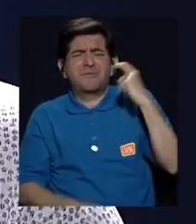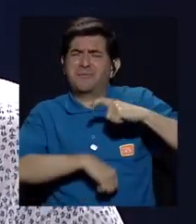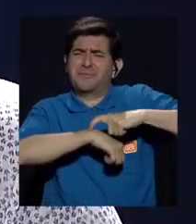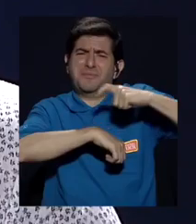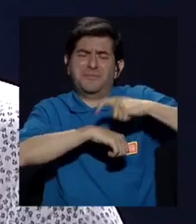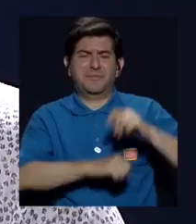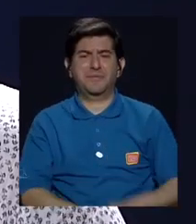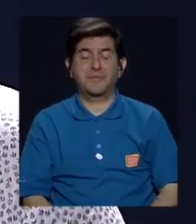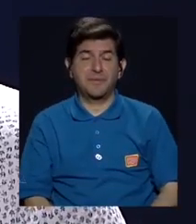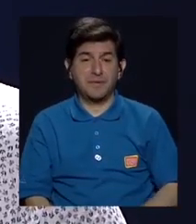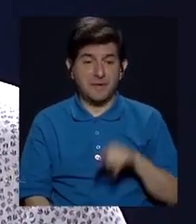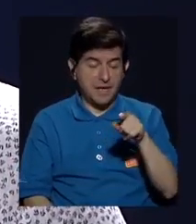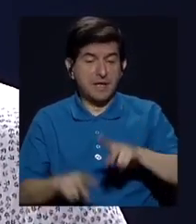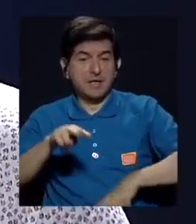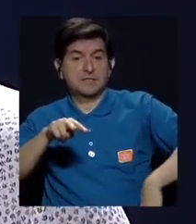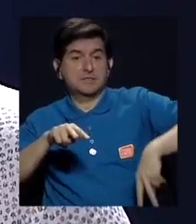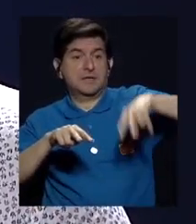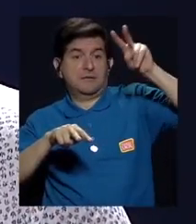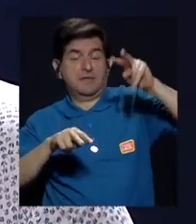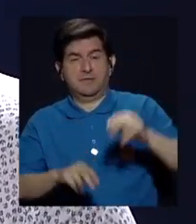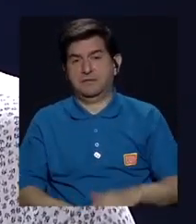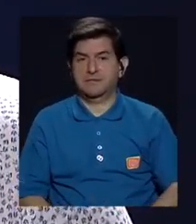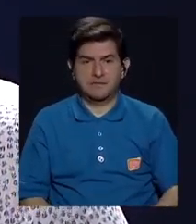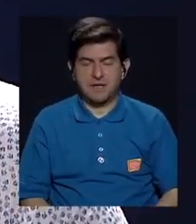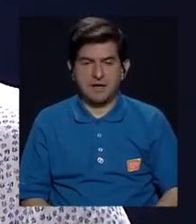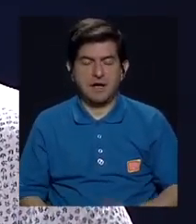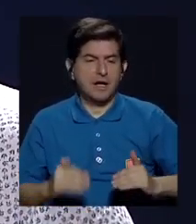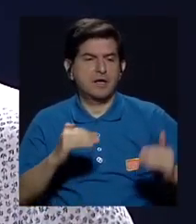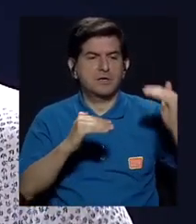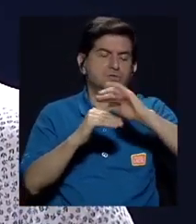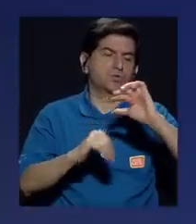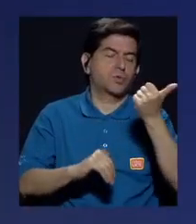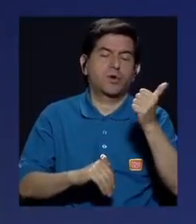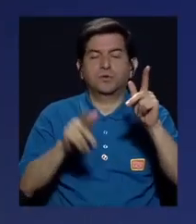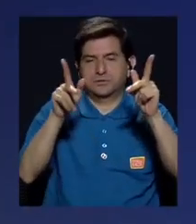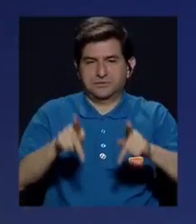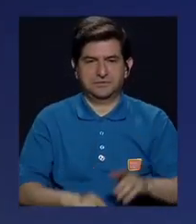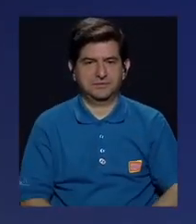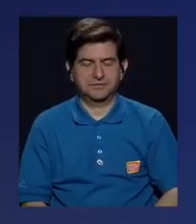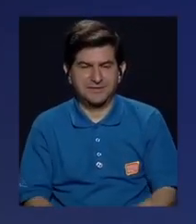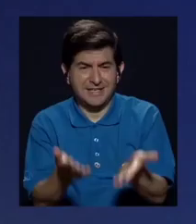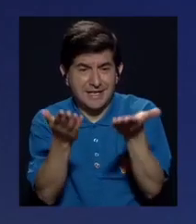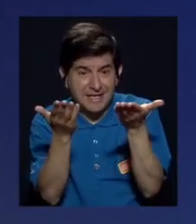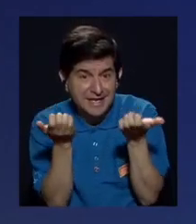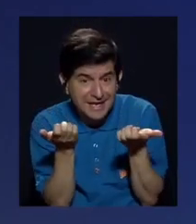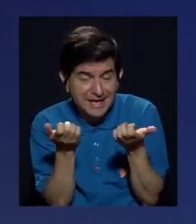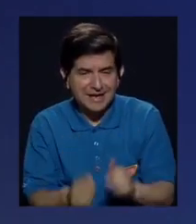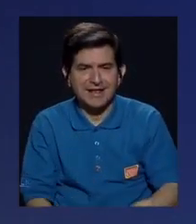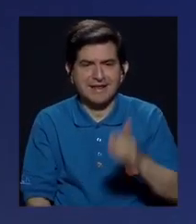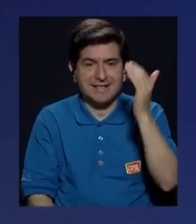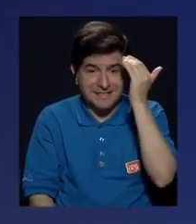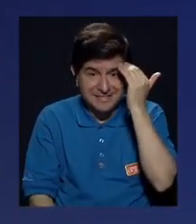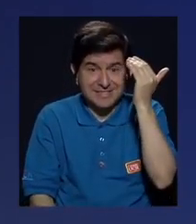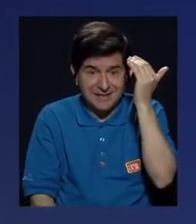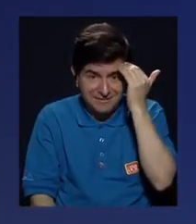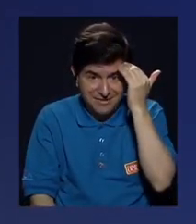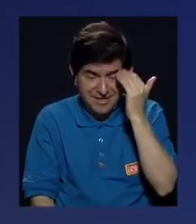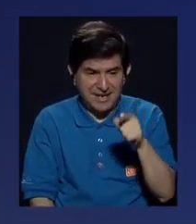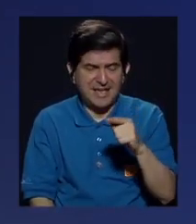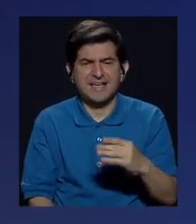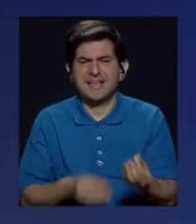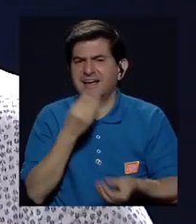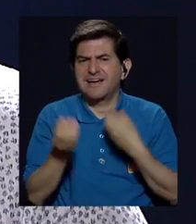Y esa es una ventaja por encima de muchos otros. El querer, el saber qué es lo que quiere hacer,